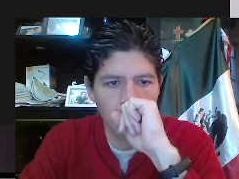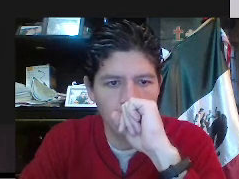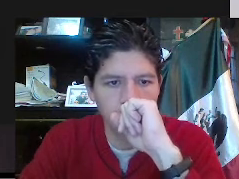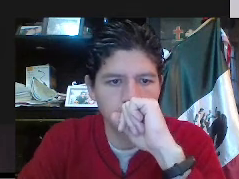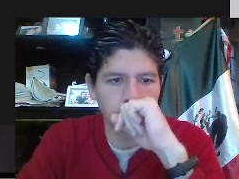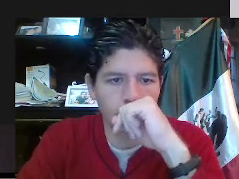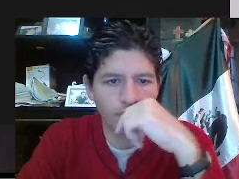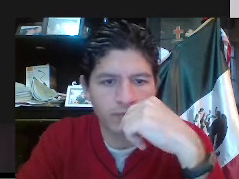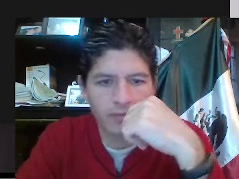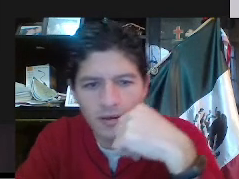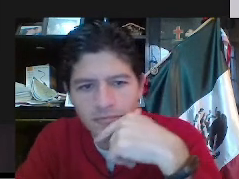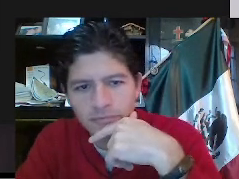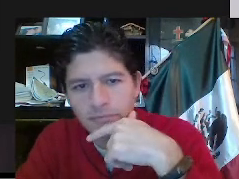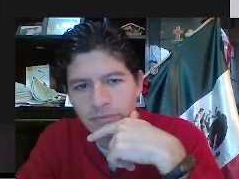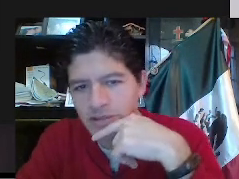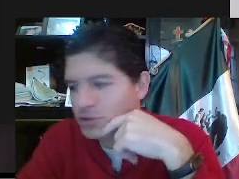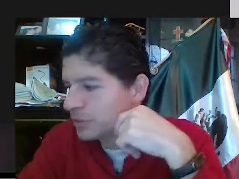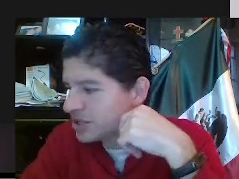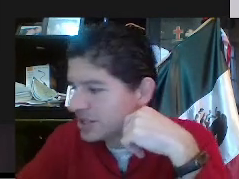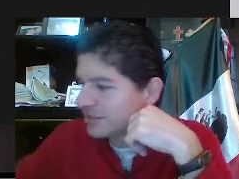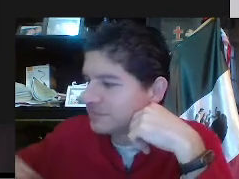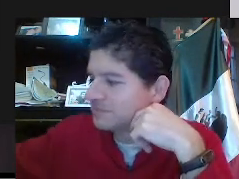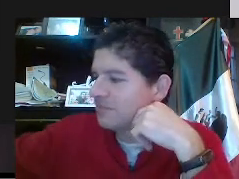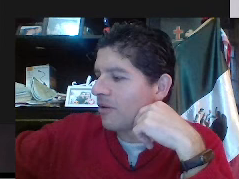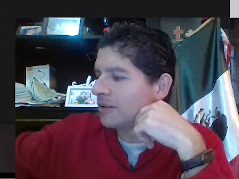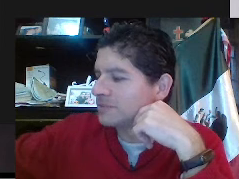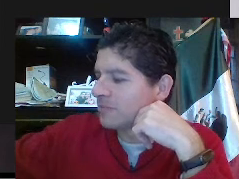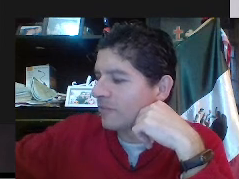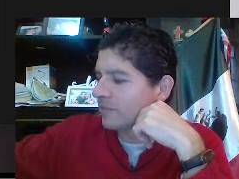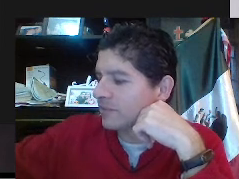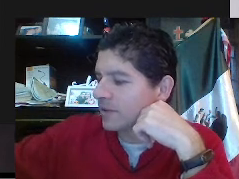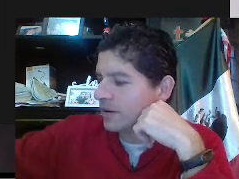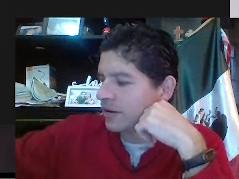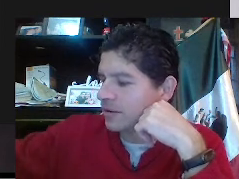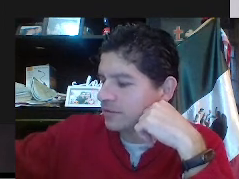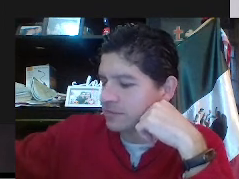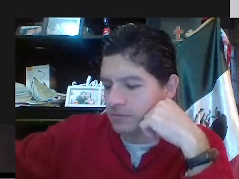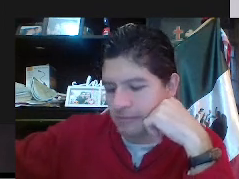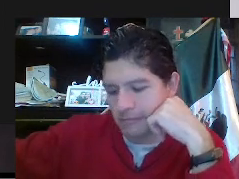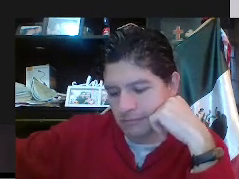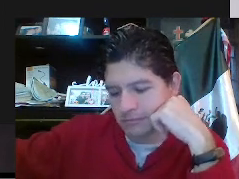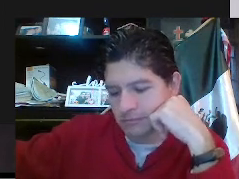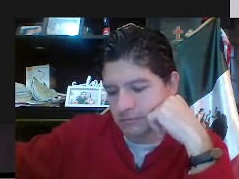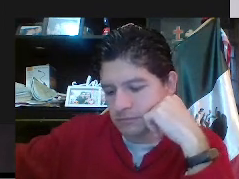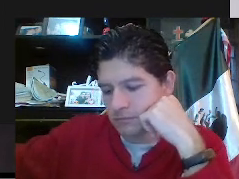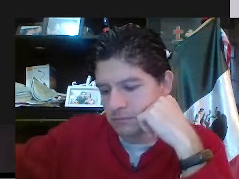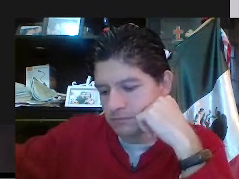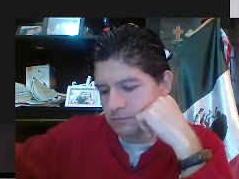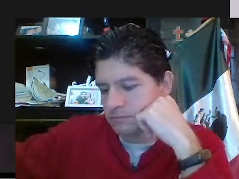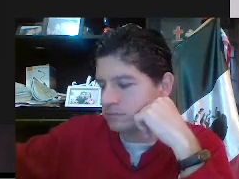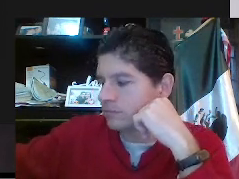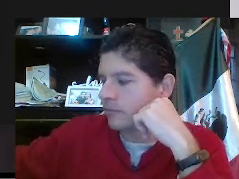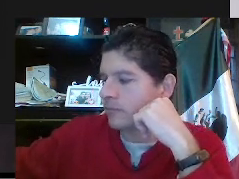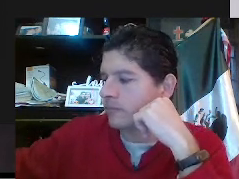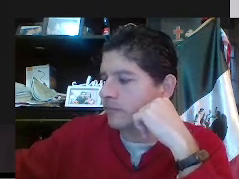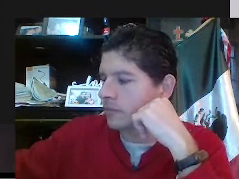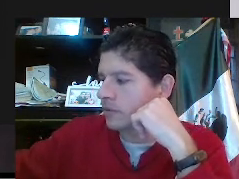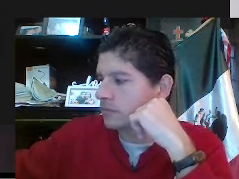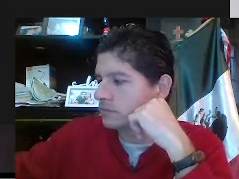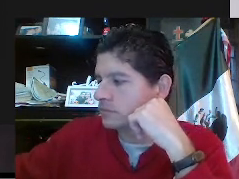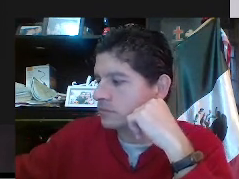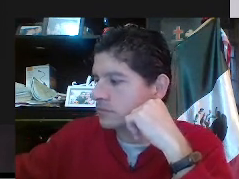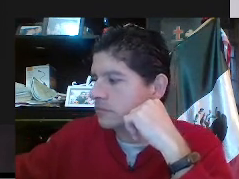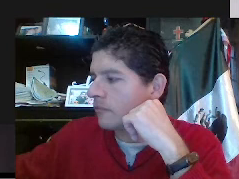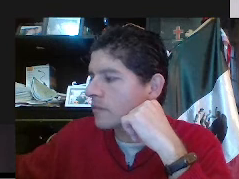En las subastas de largo plazo, que constituye un procedimiento a cargo del SENACE mediante el que la CFE puede celebrar contratos de cobertura eléctrica para